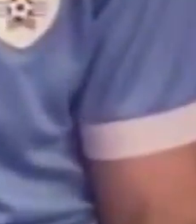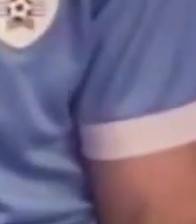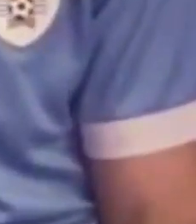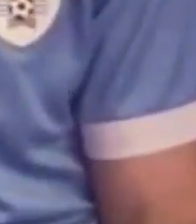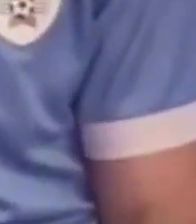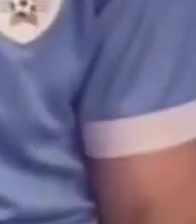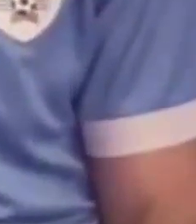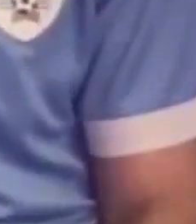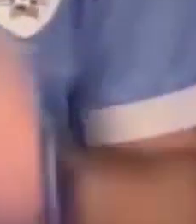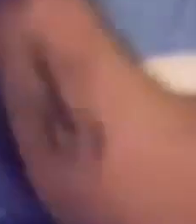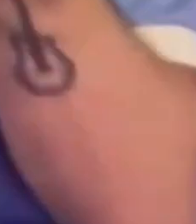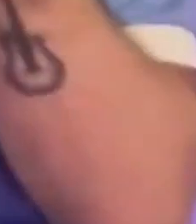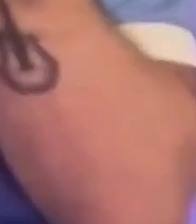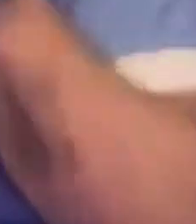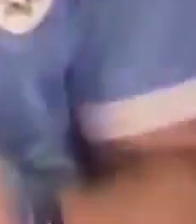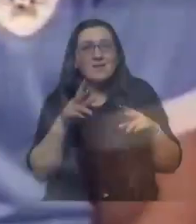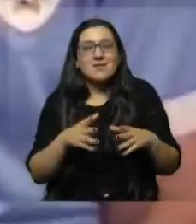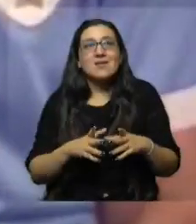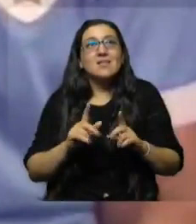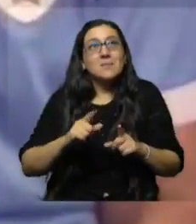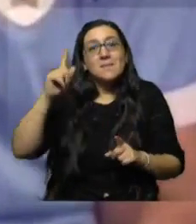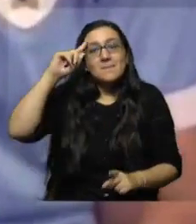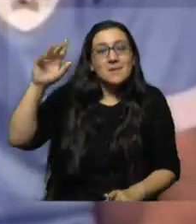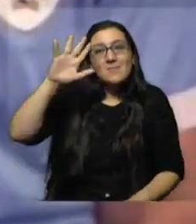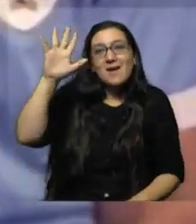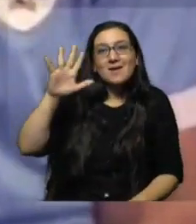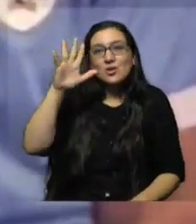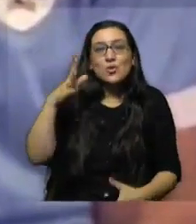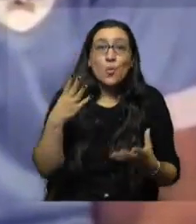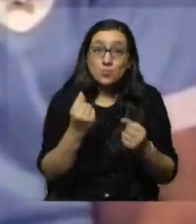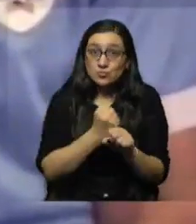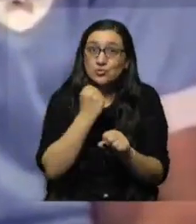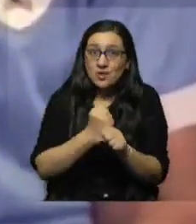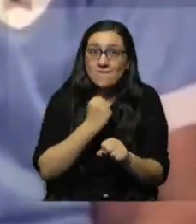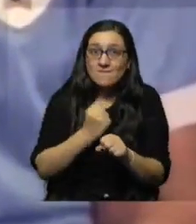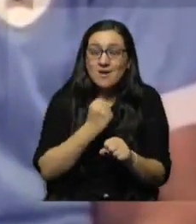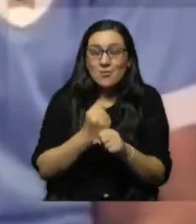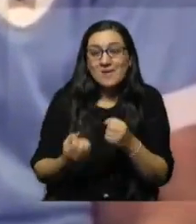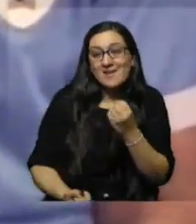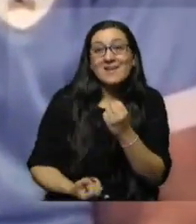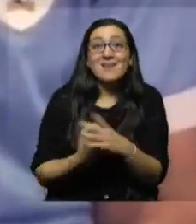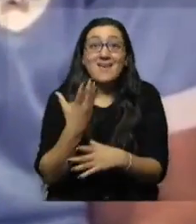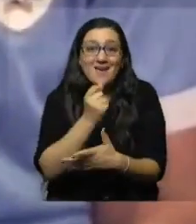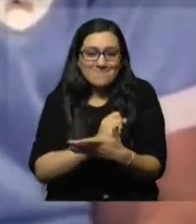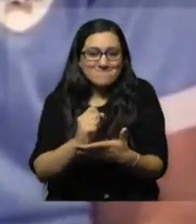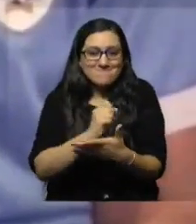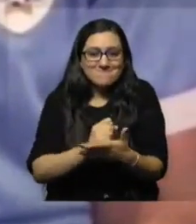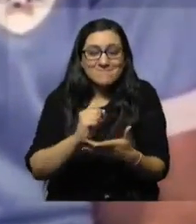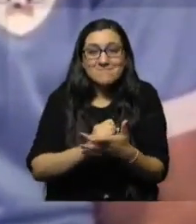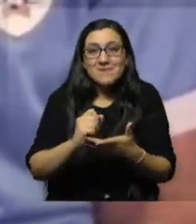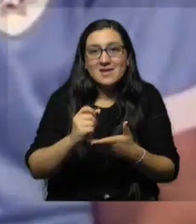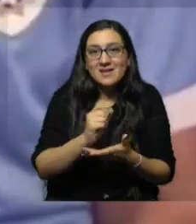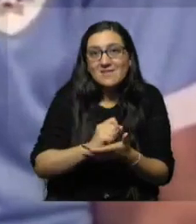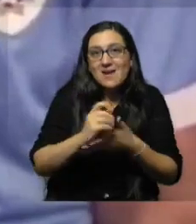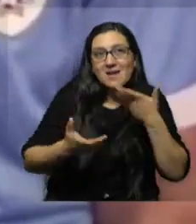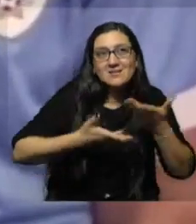al verse? Sobre todo, me imagino que hubo muchísimo trabajo en la creación, como decía Santino, en la creación,